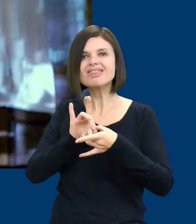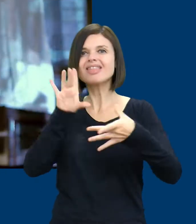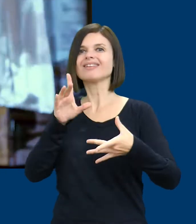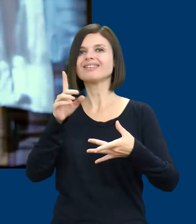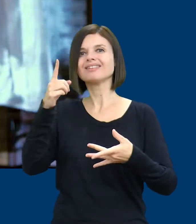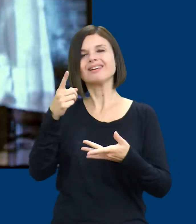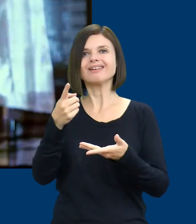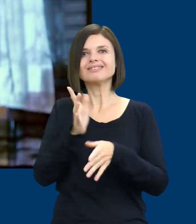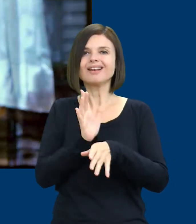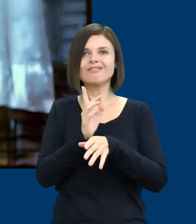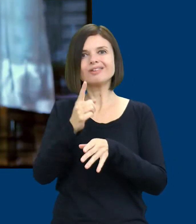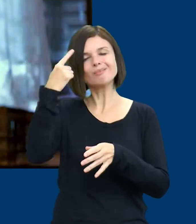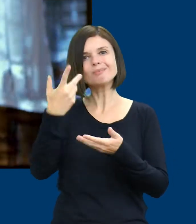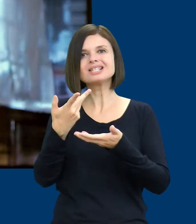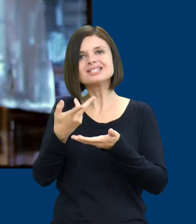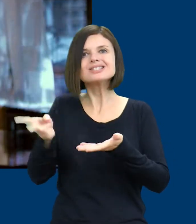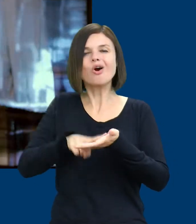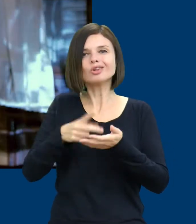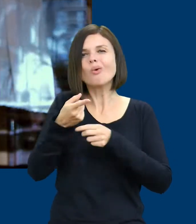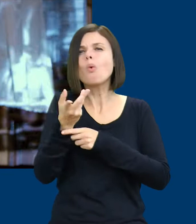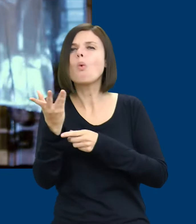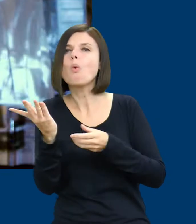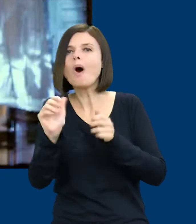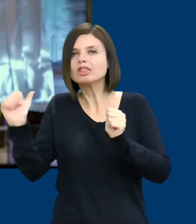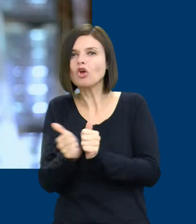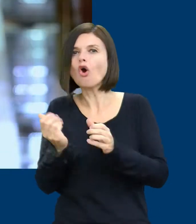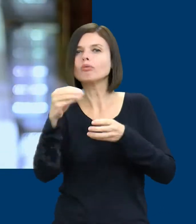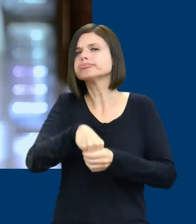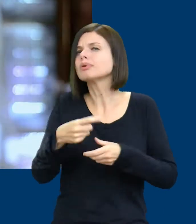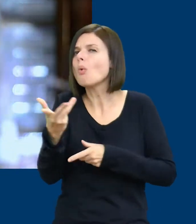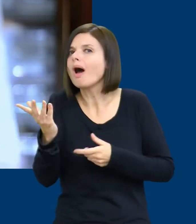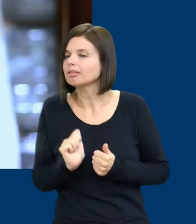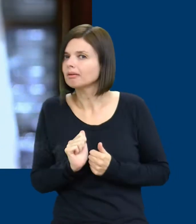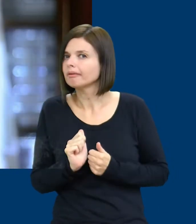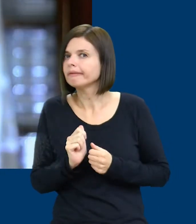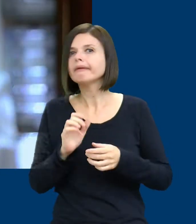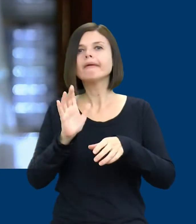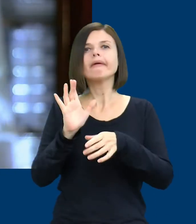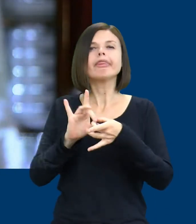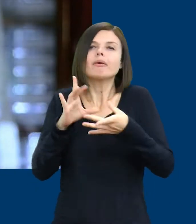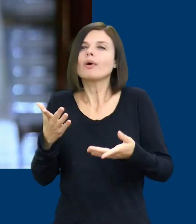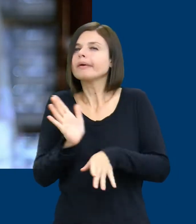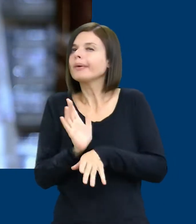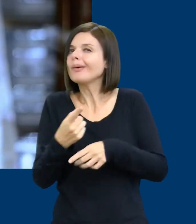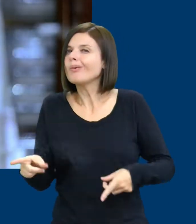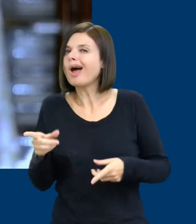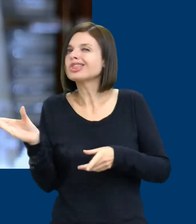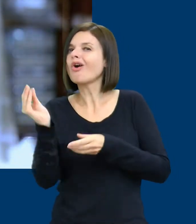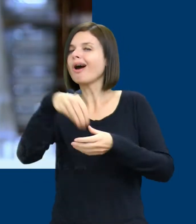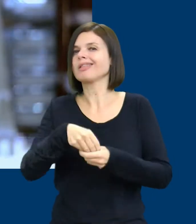de revisar las proporciones en ese cogobierno, porque ¿de qué democracia estamos hablando si somos casi